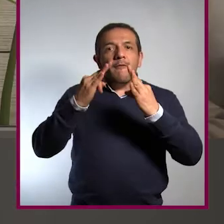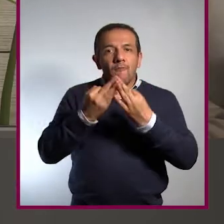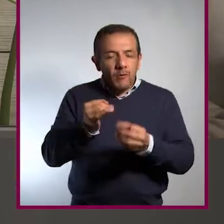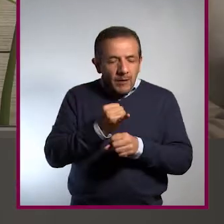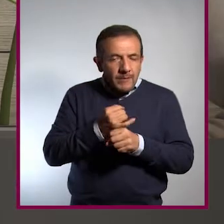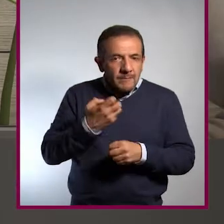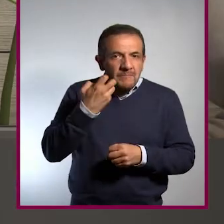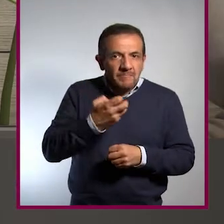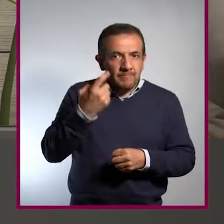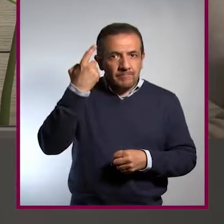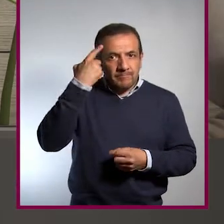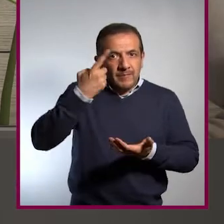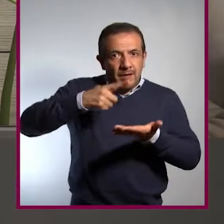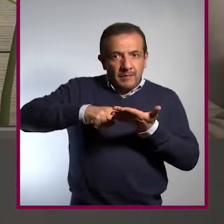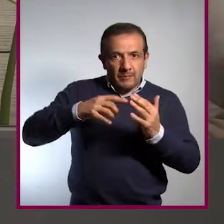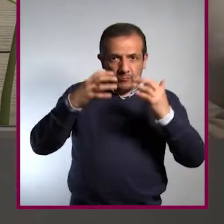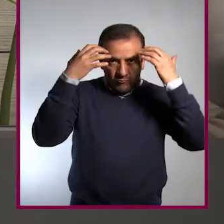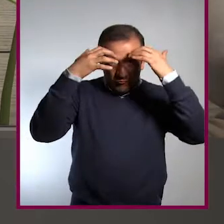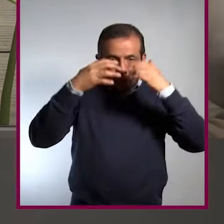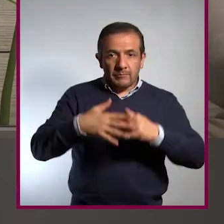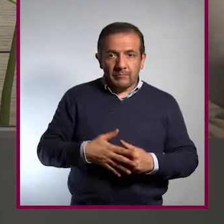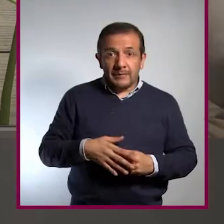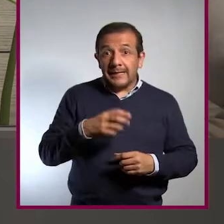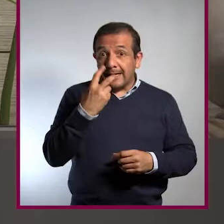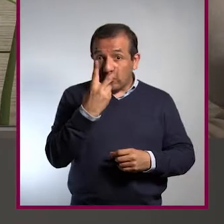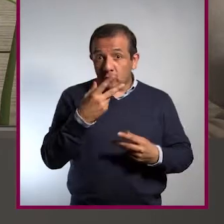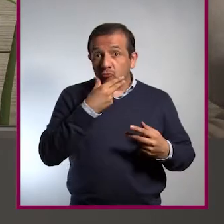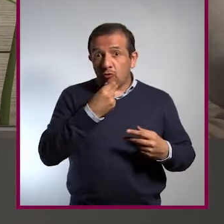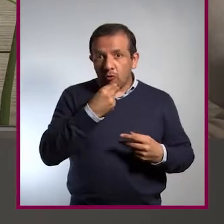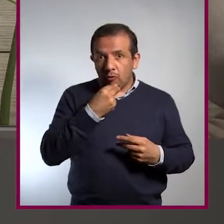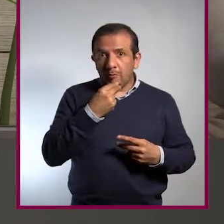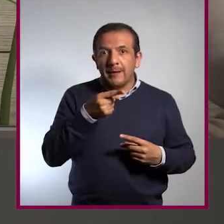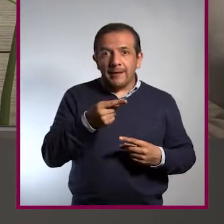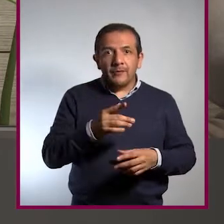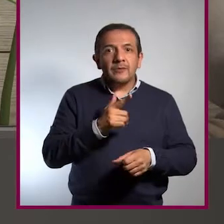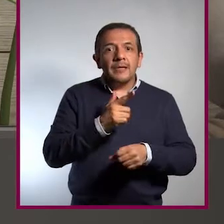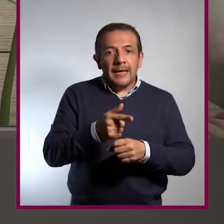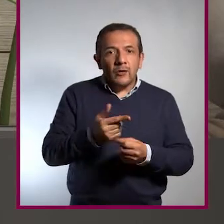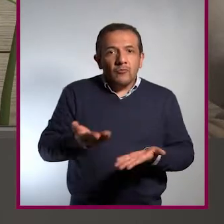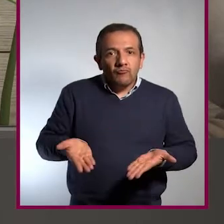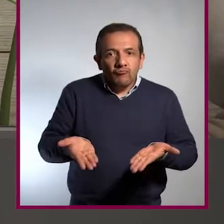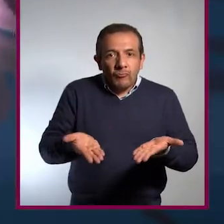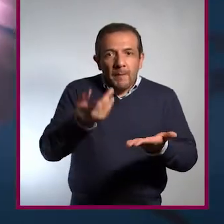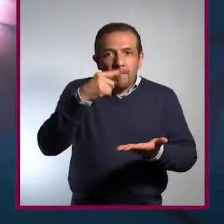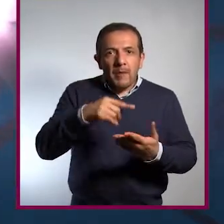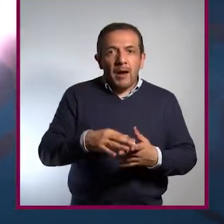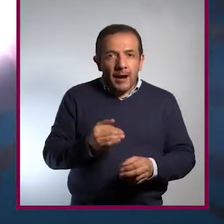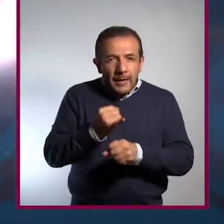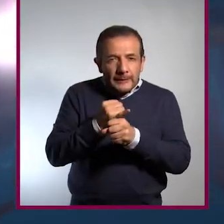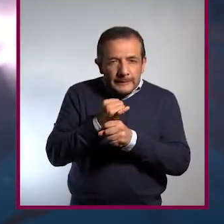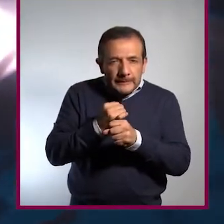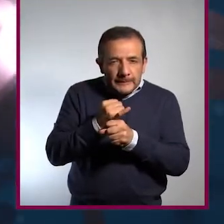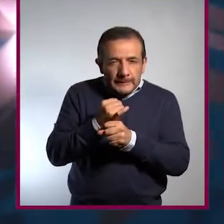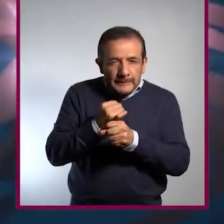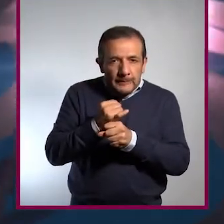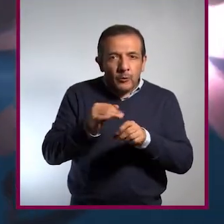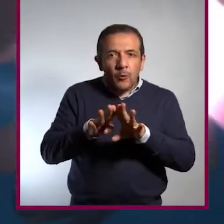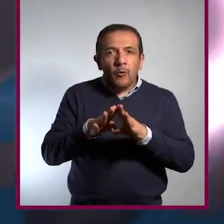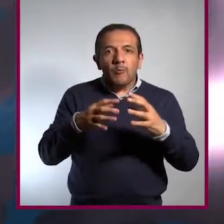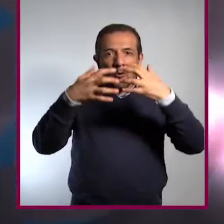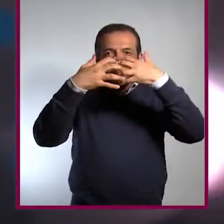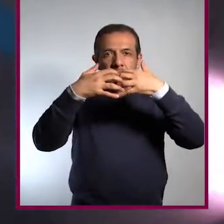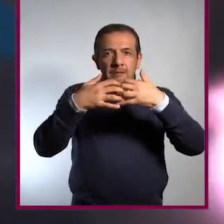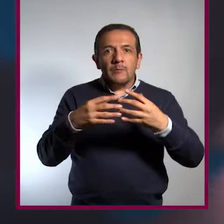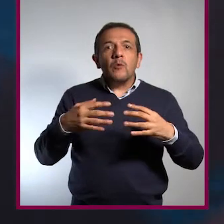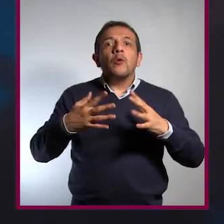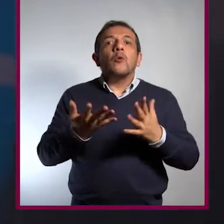En otras palabras, el trabajo de estos dos hombres revolucionó la percepción del comportamiento del cerebro. Con esto se han logrado nuevos